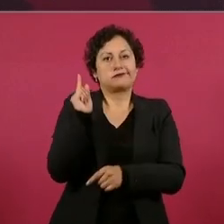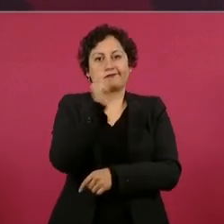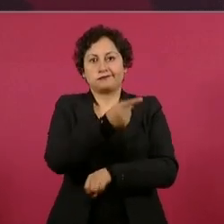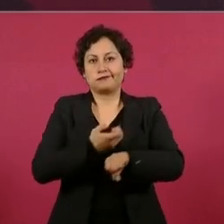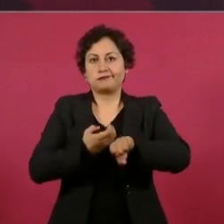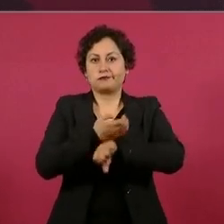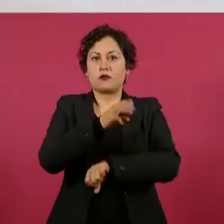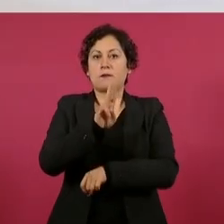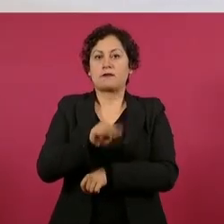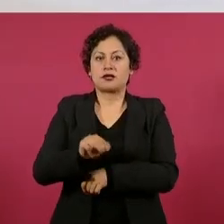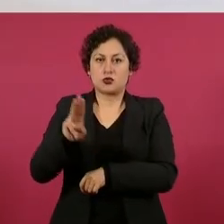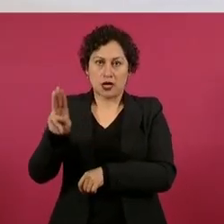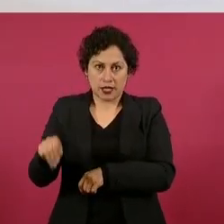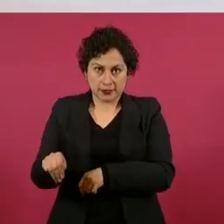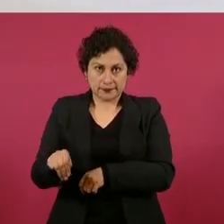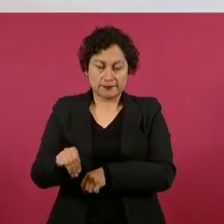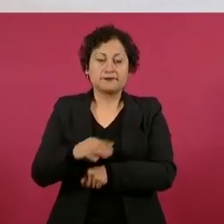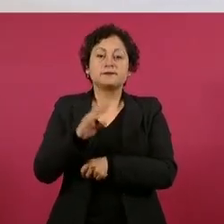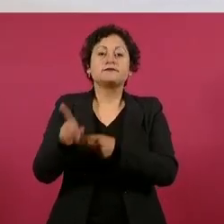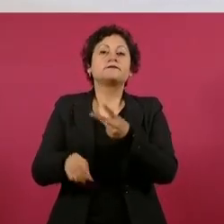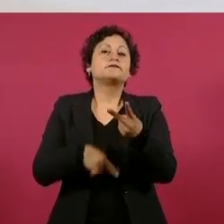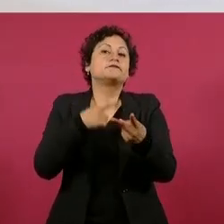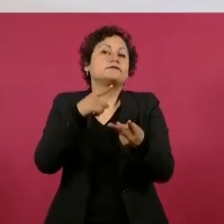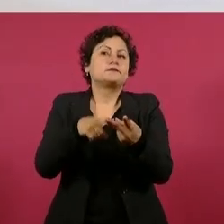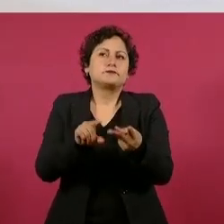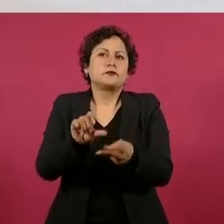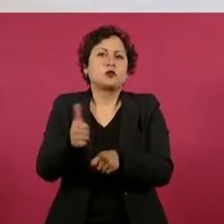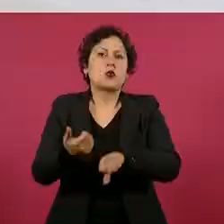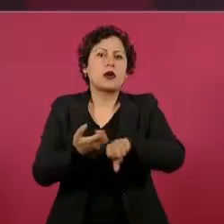de Colima, es